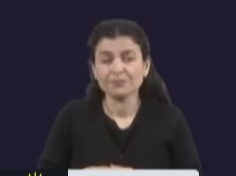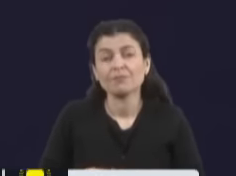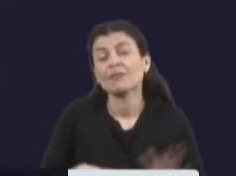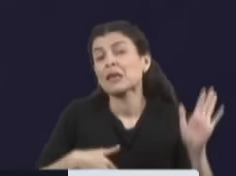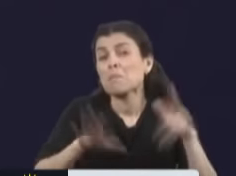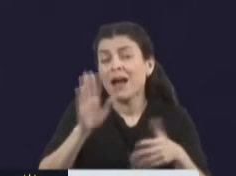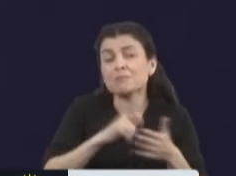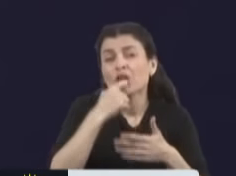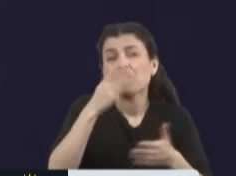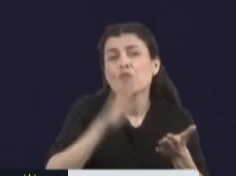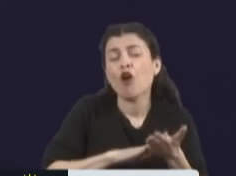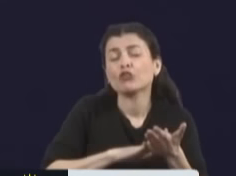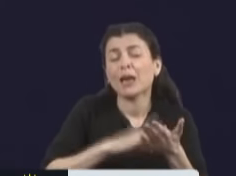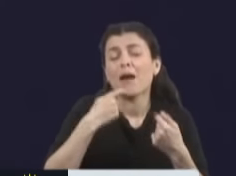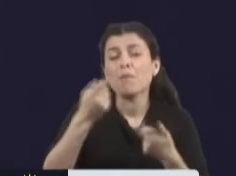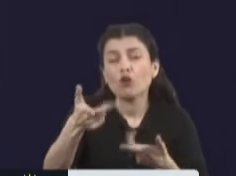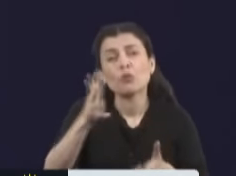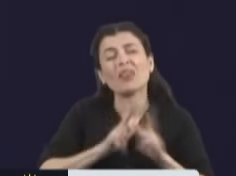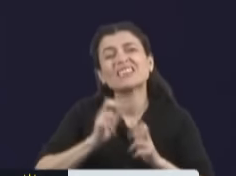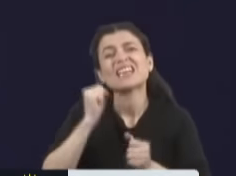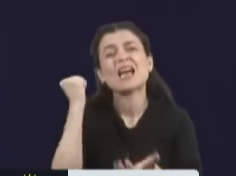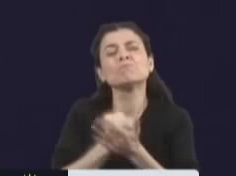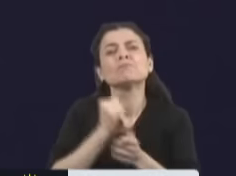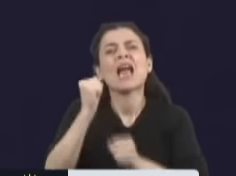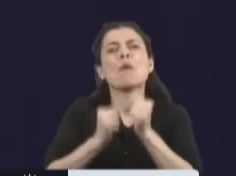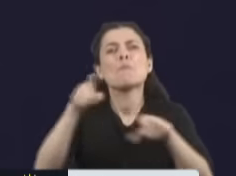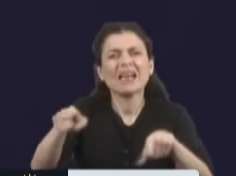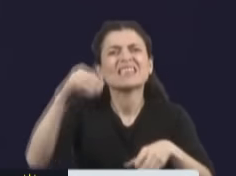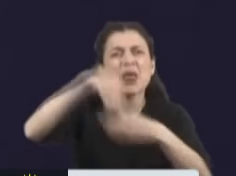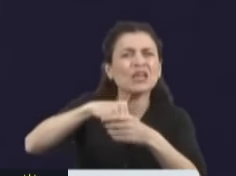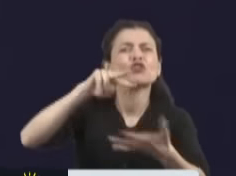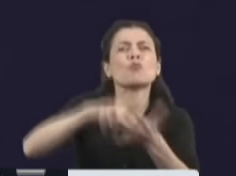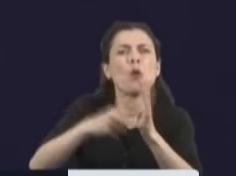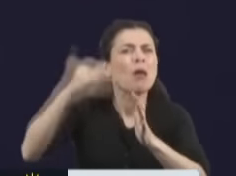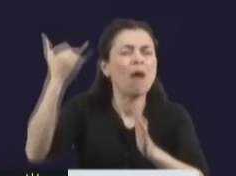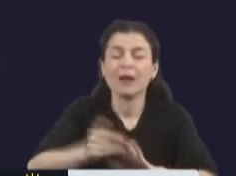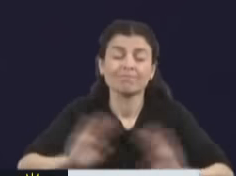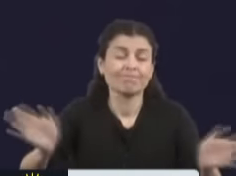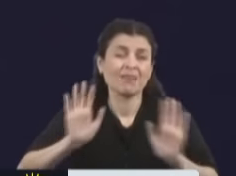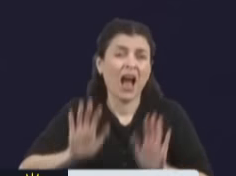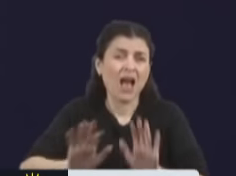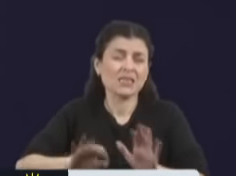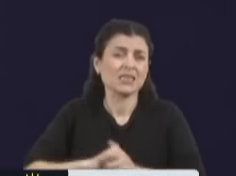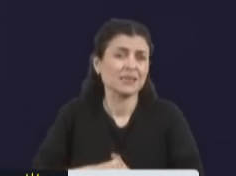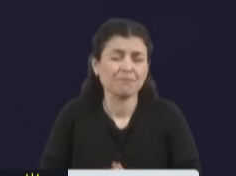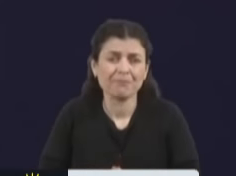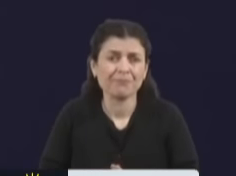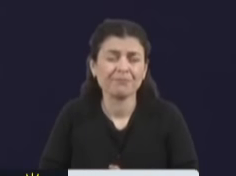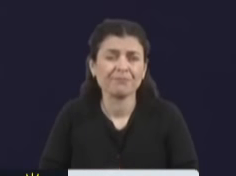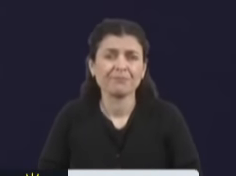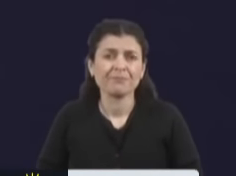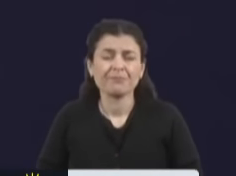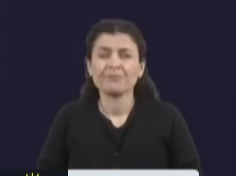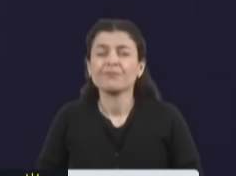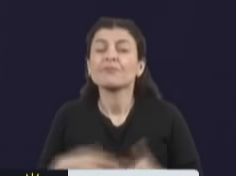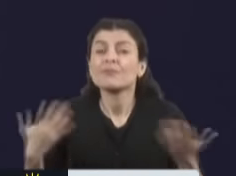respecto a la empresa que nombraste y es parte de la ter repito Es parte Lamentablemente de lo que